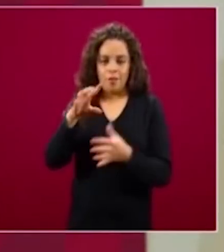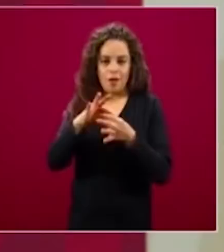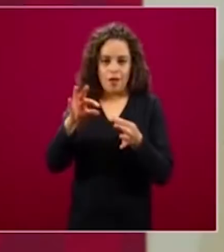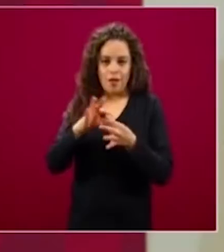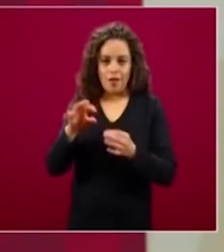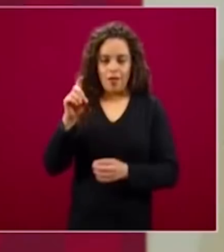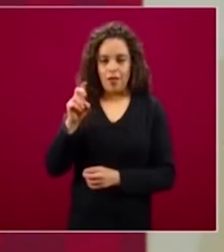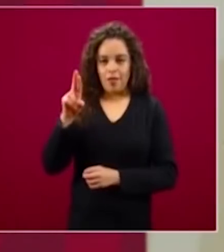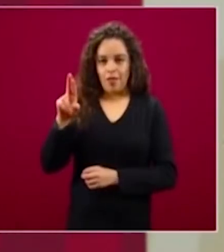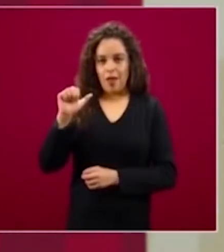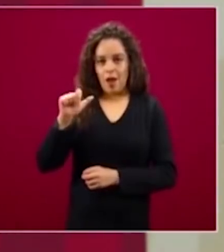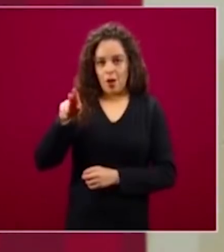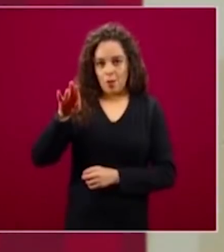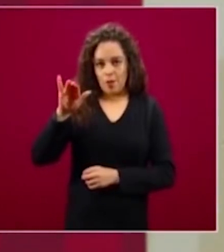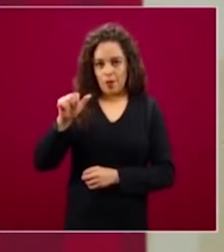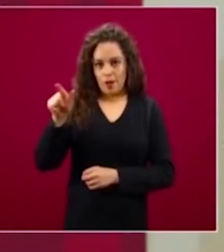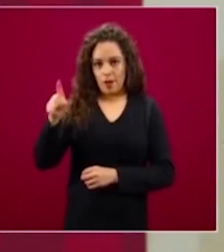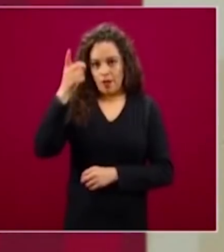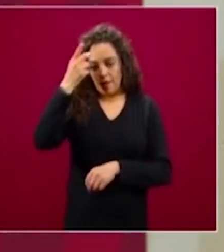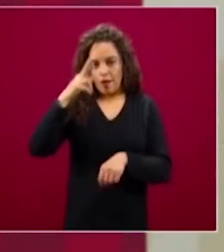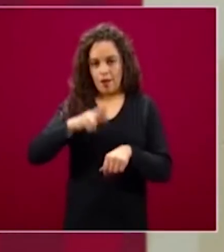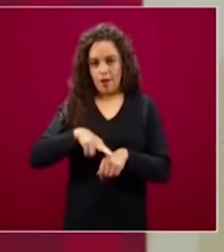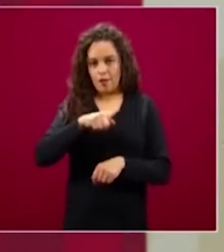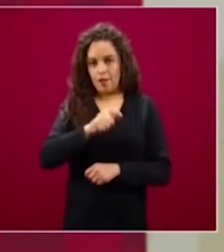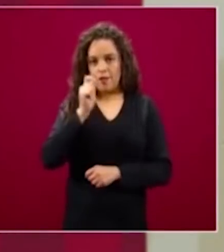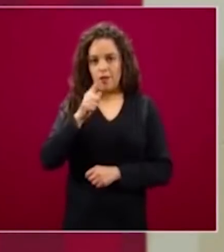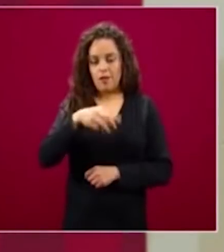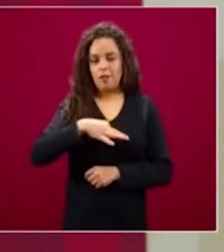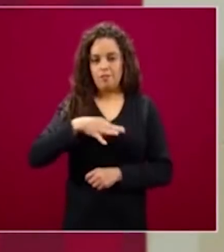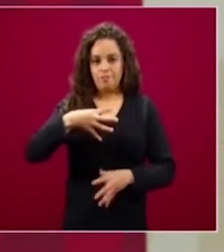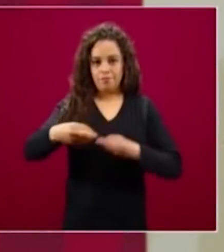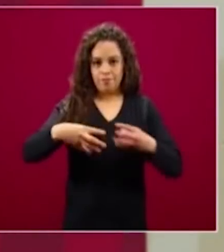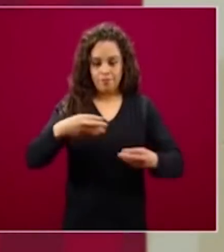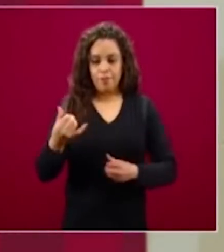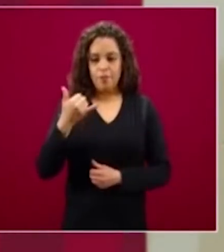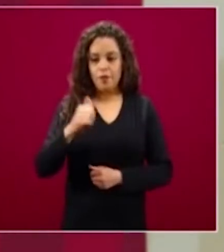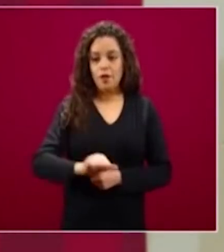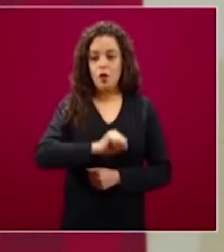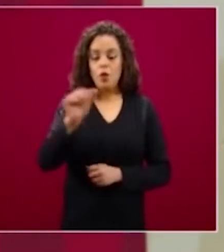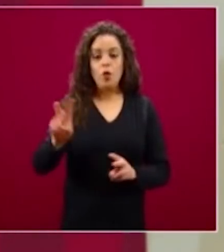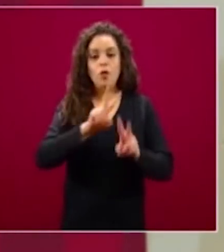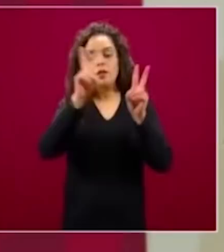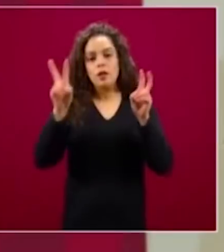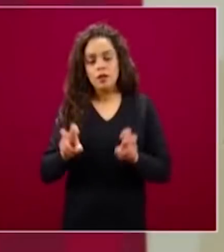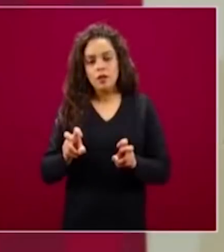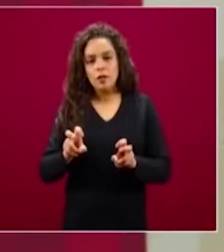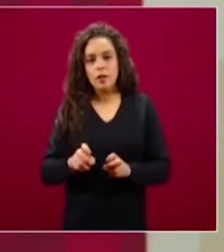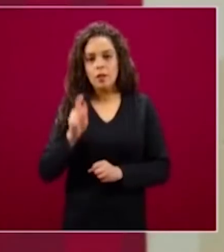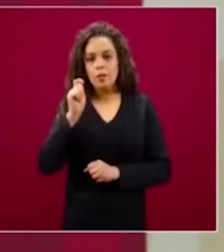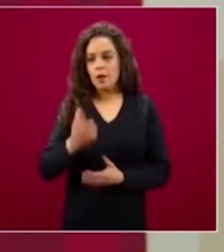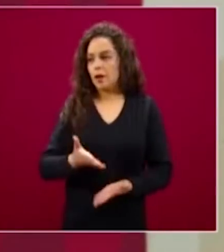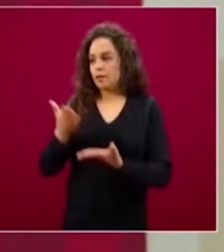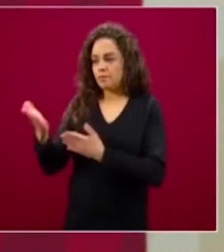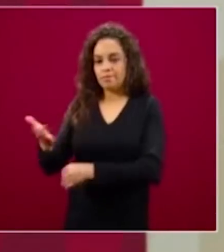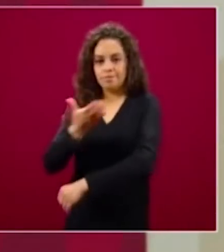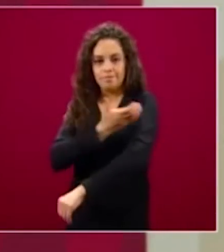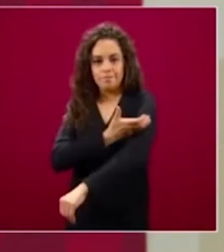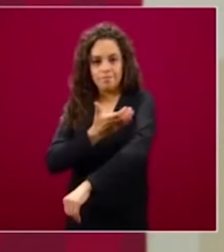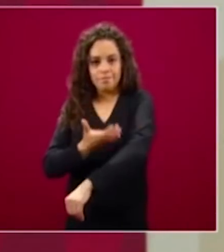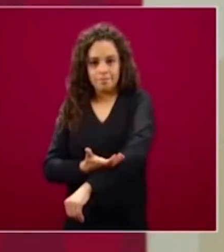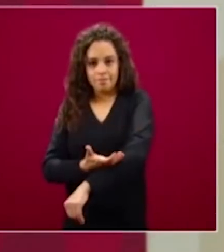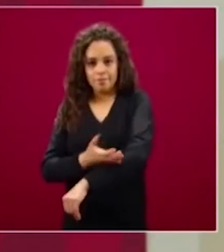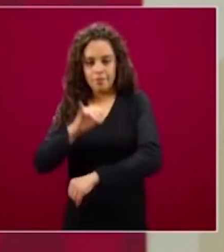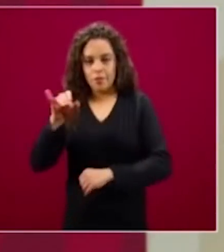de epidemiología. Y en la parte temática tenemos el gusto de recibir nuevamente a nuestro apreciado compañero, el